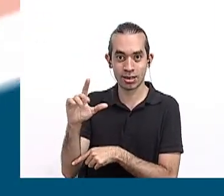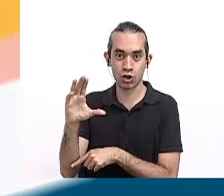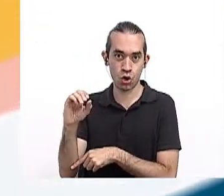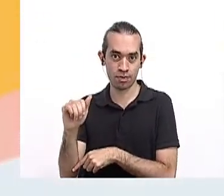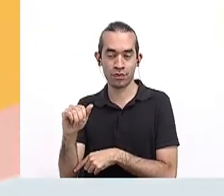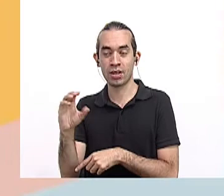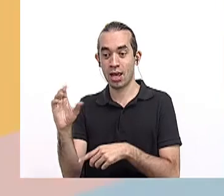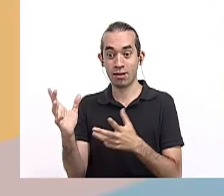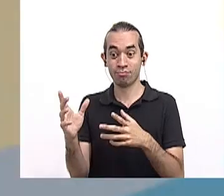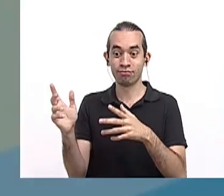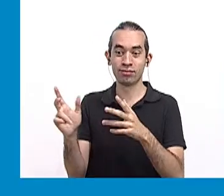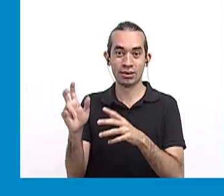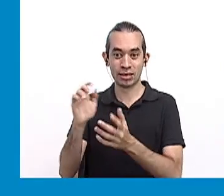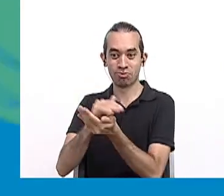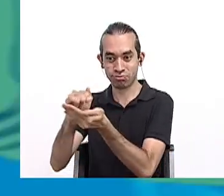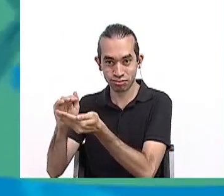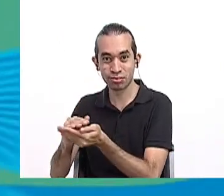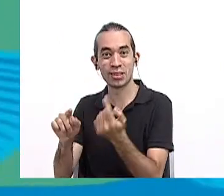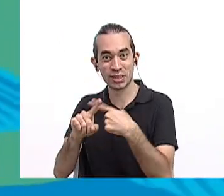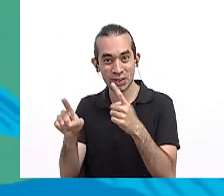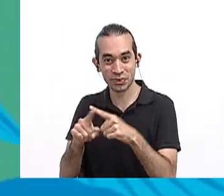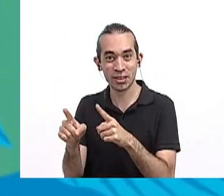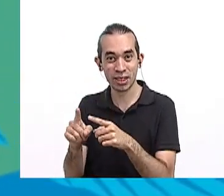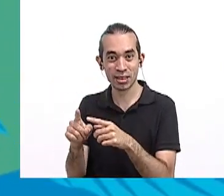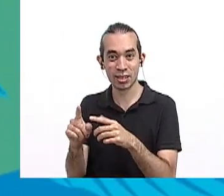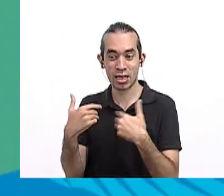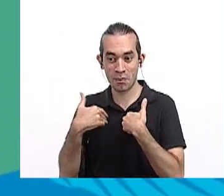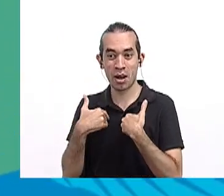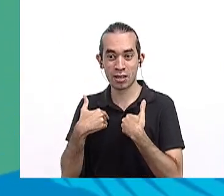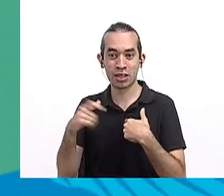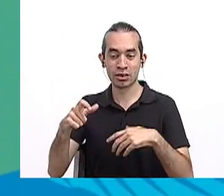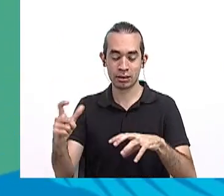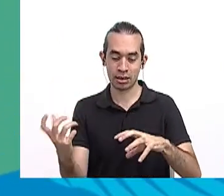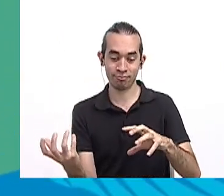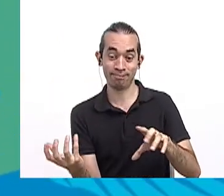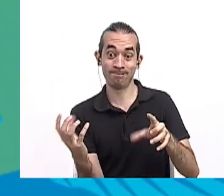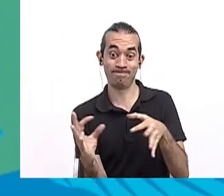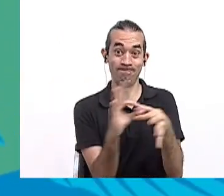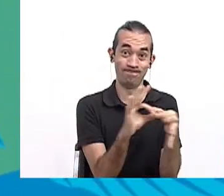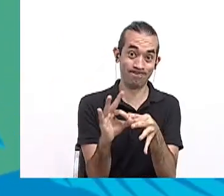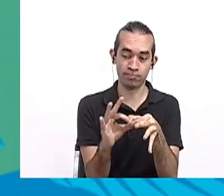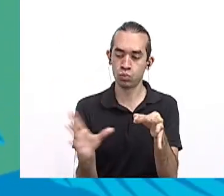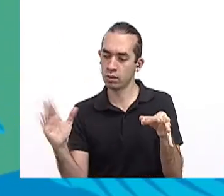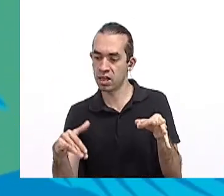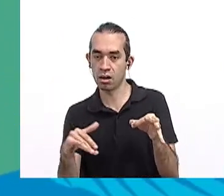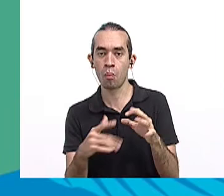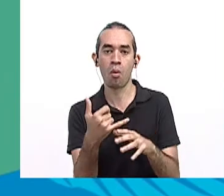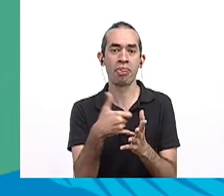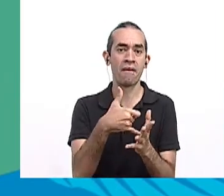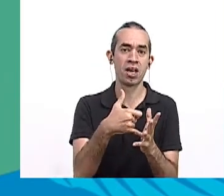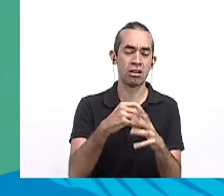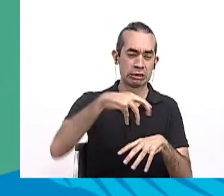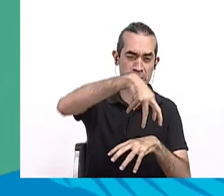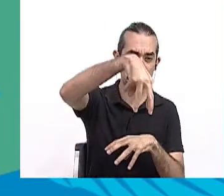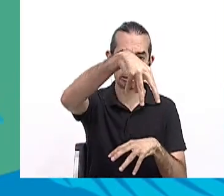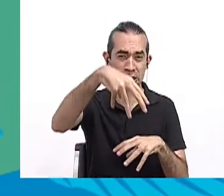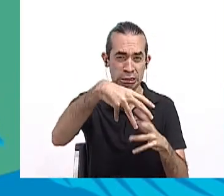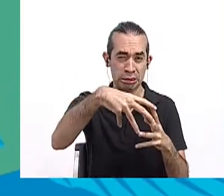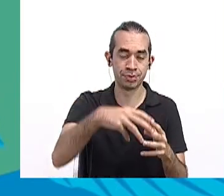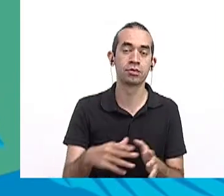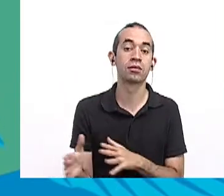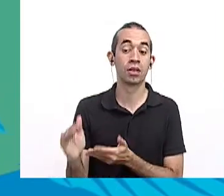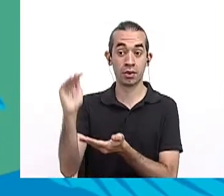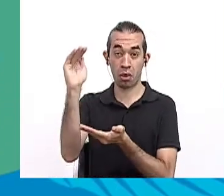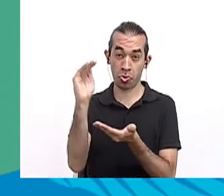para sobrevivir por último el descenso en el ph también dificultará la respiración de algunos